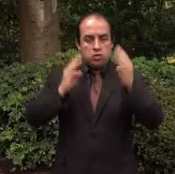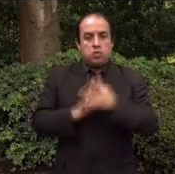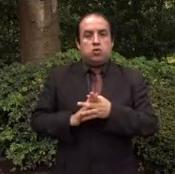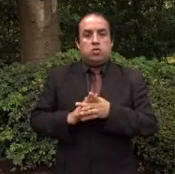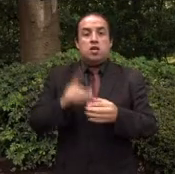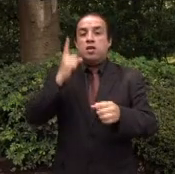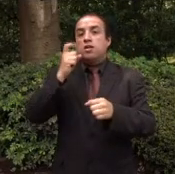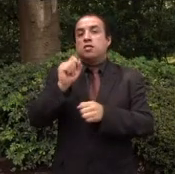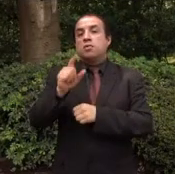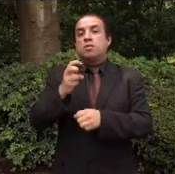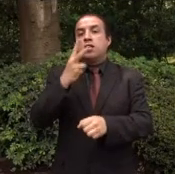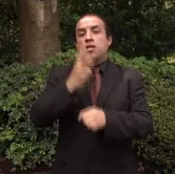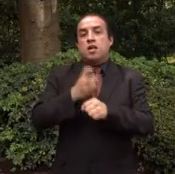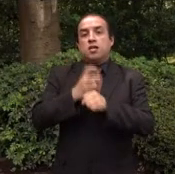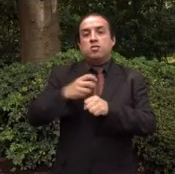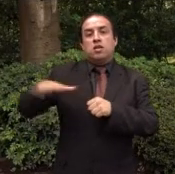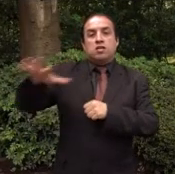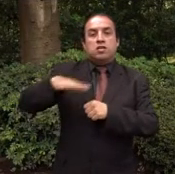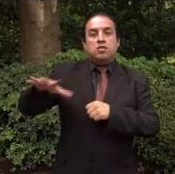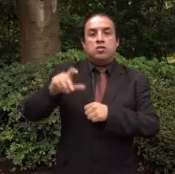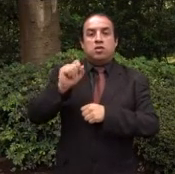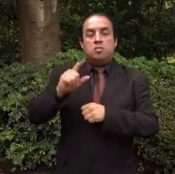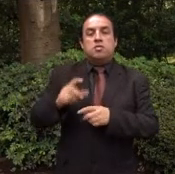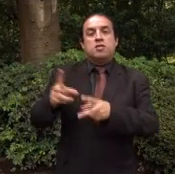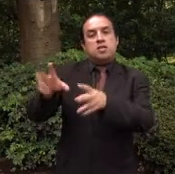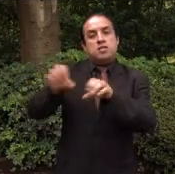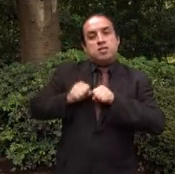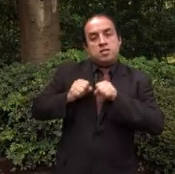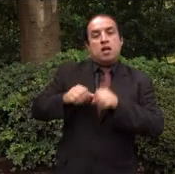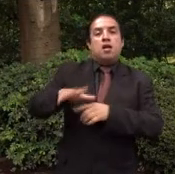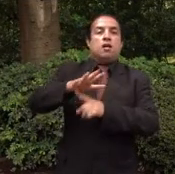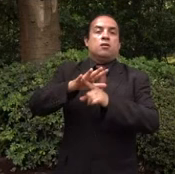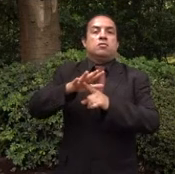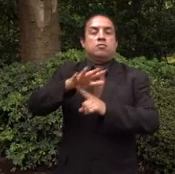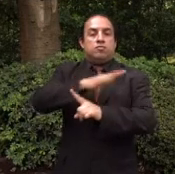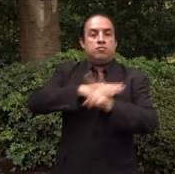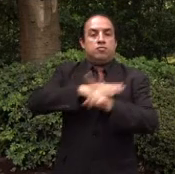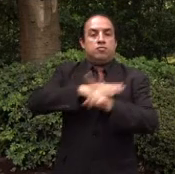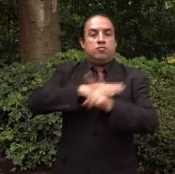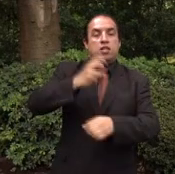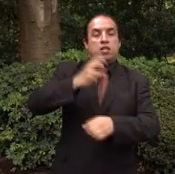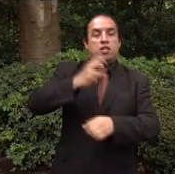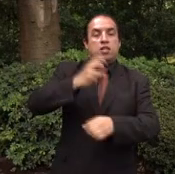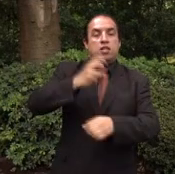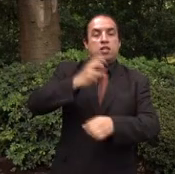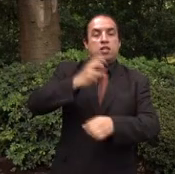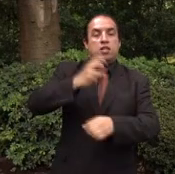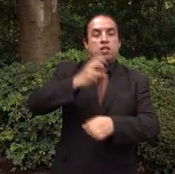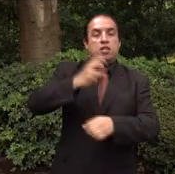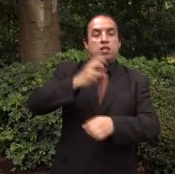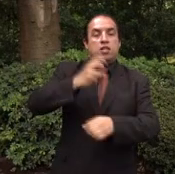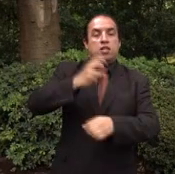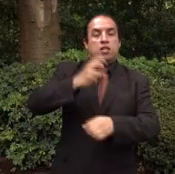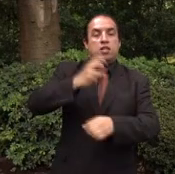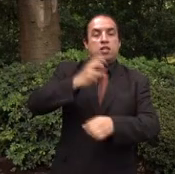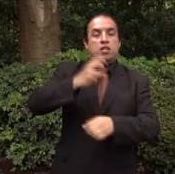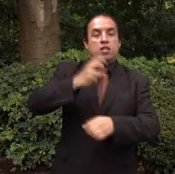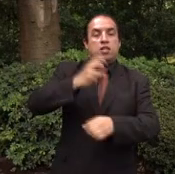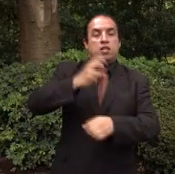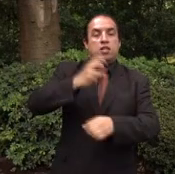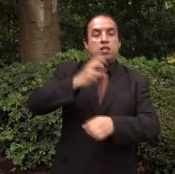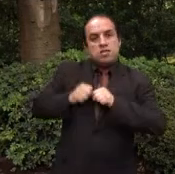sección, particularmente en su rescate ambiental, y la tercera sección, en su rescate hídrico y su